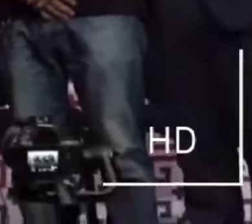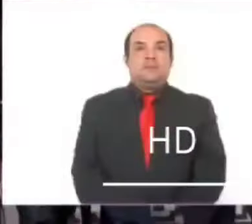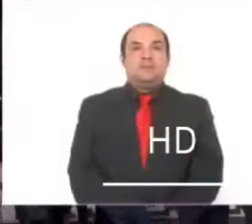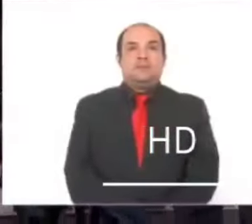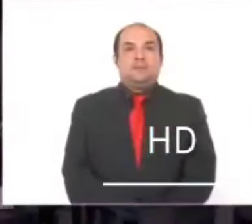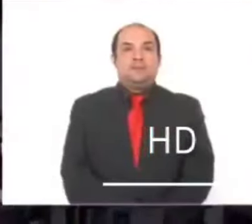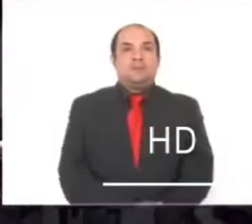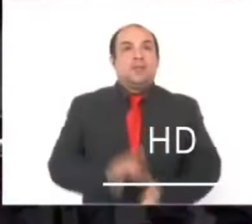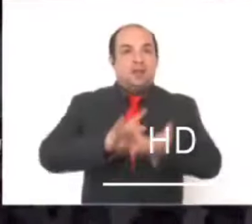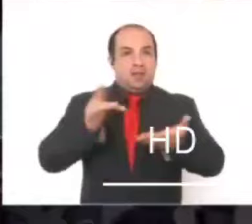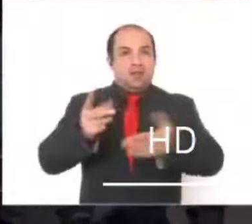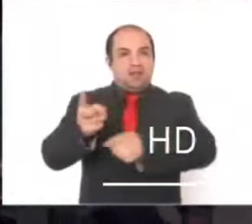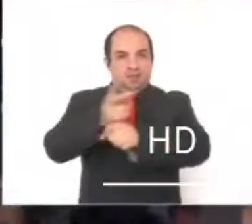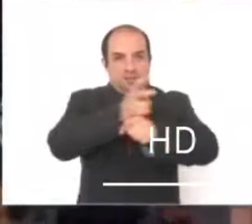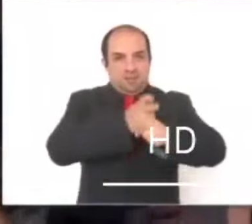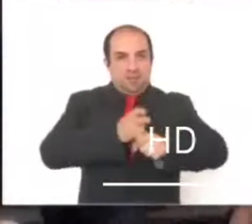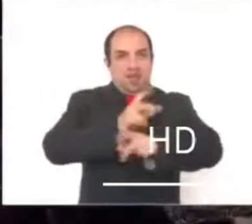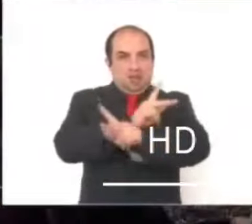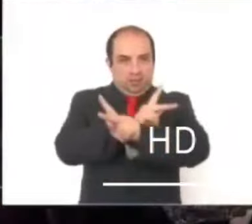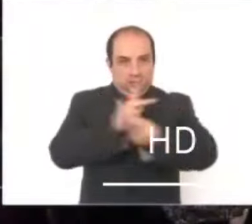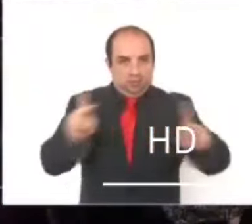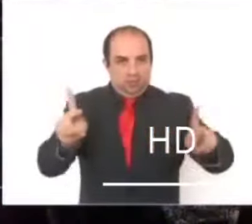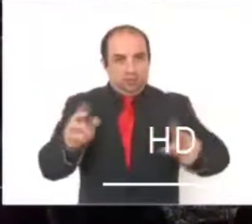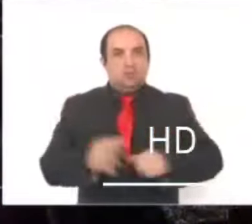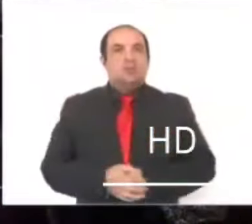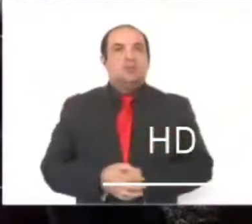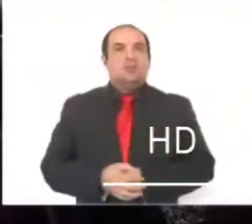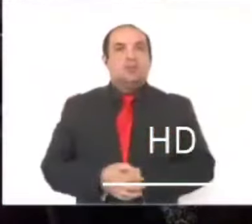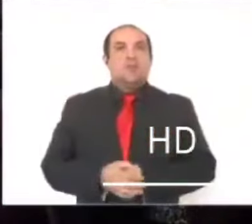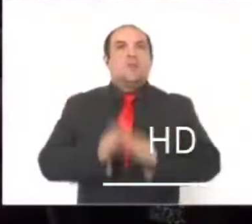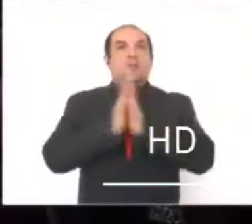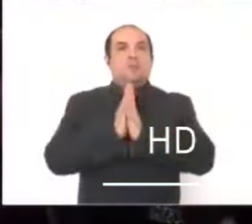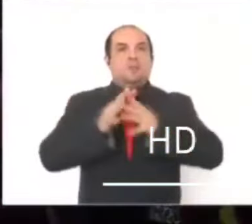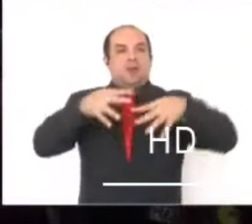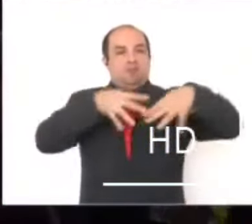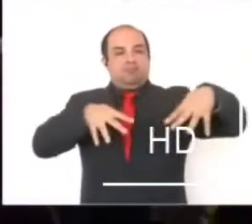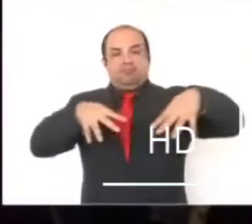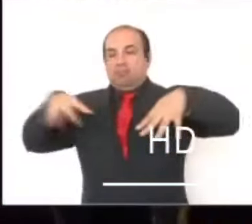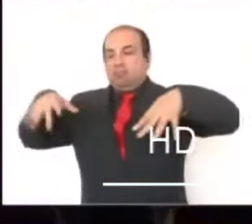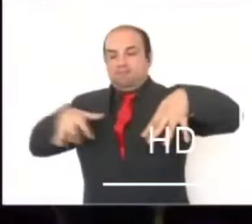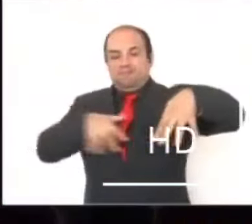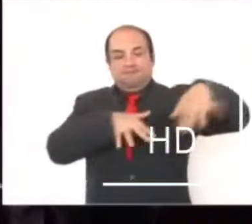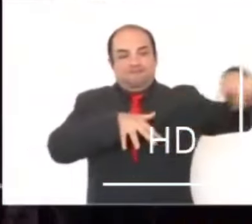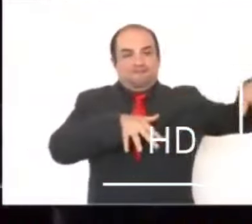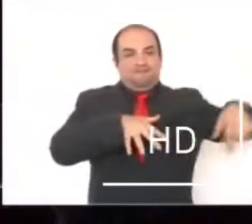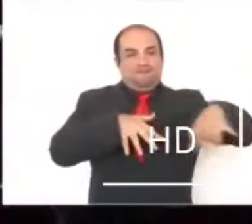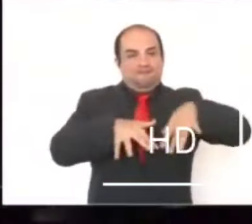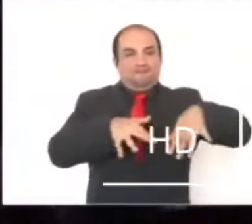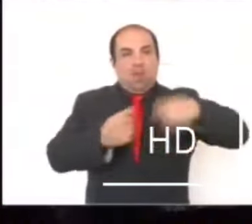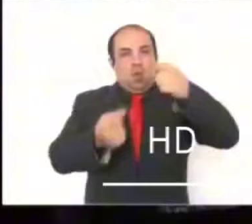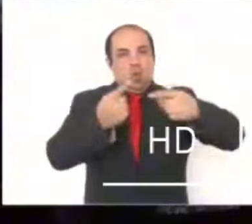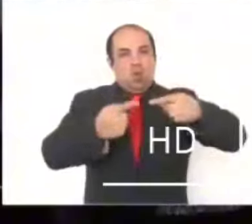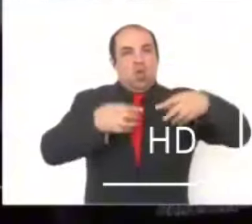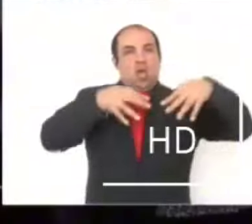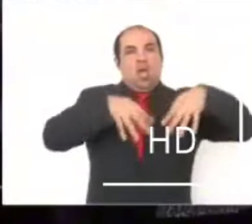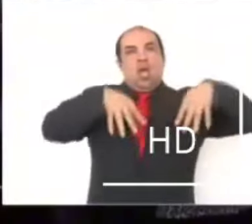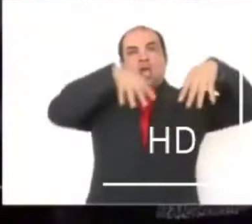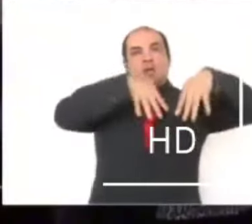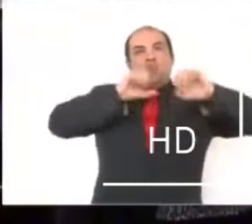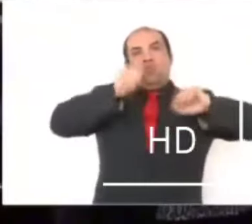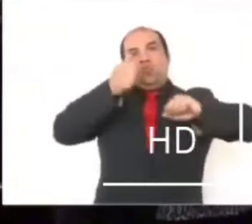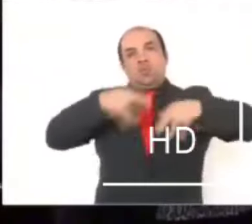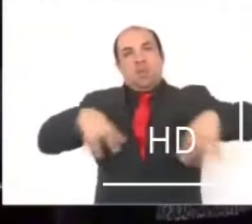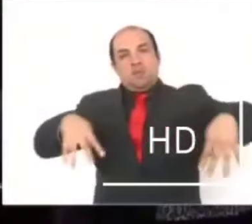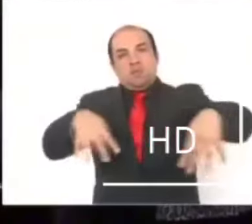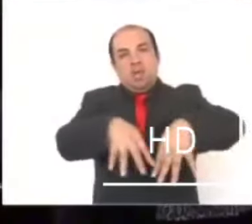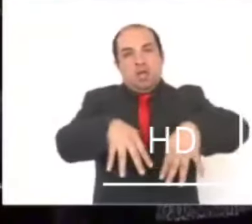Muchas gracias. Ahora les invitamos a todas y todos ustedes se integren al Presidium, unas personas arriba, otras abajo,